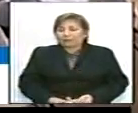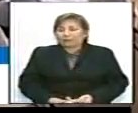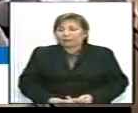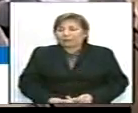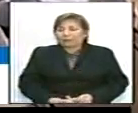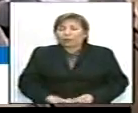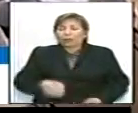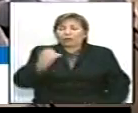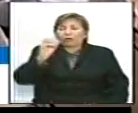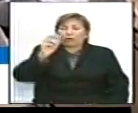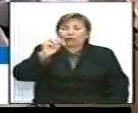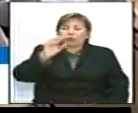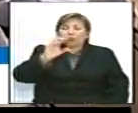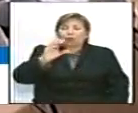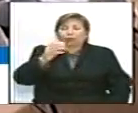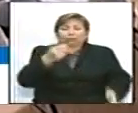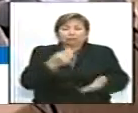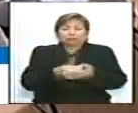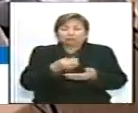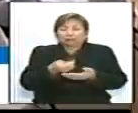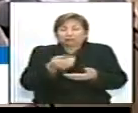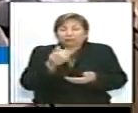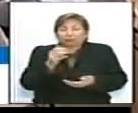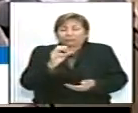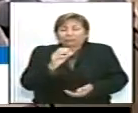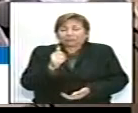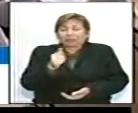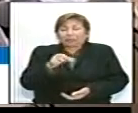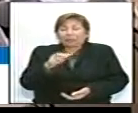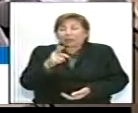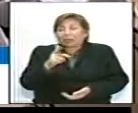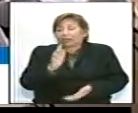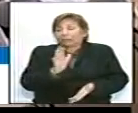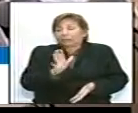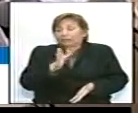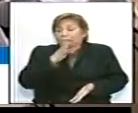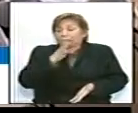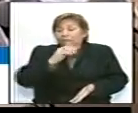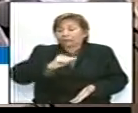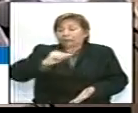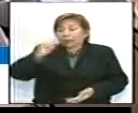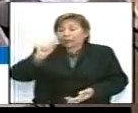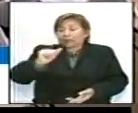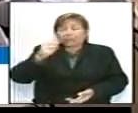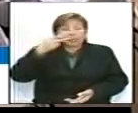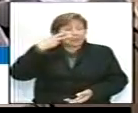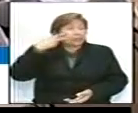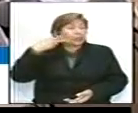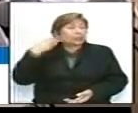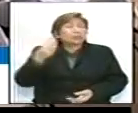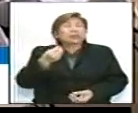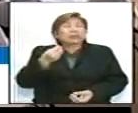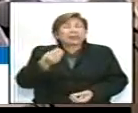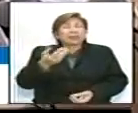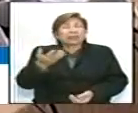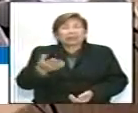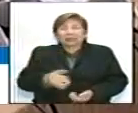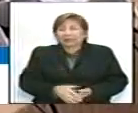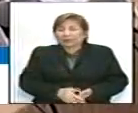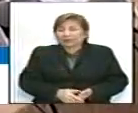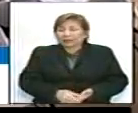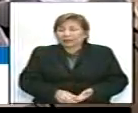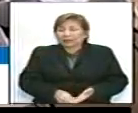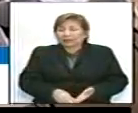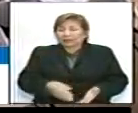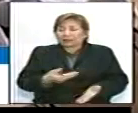la UNOF entrando a una licitación, no sé si ya es Sedapal, para Ancash y para Iquitos. ¿Por qué no hacen una